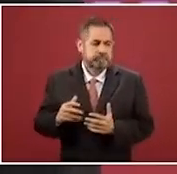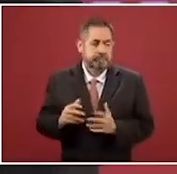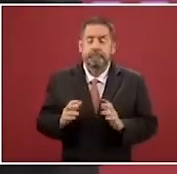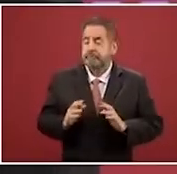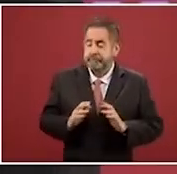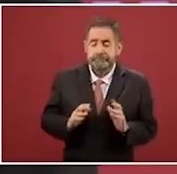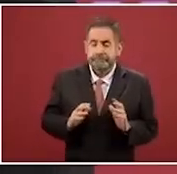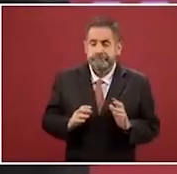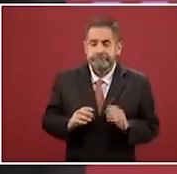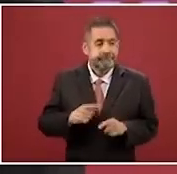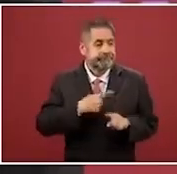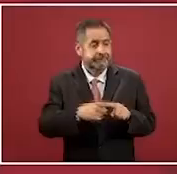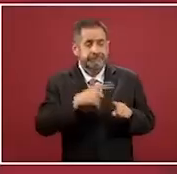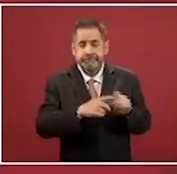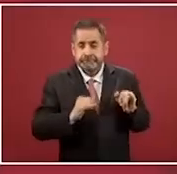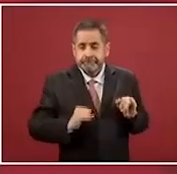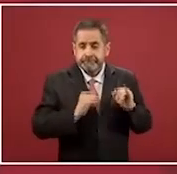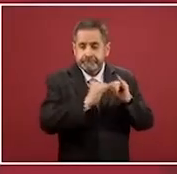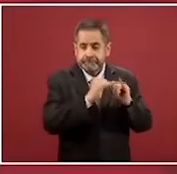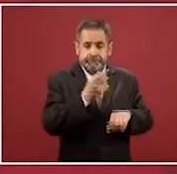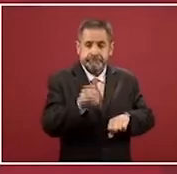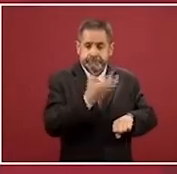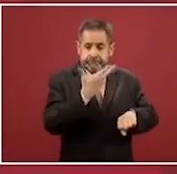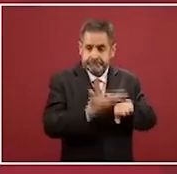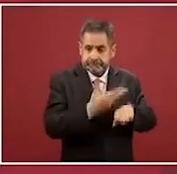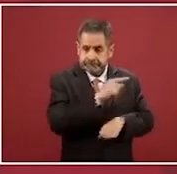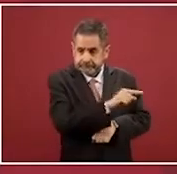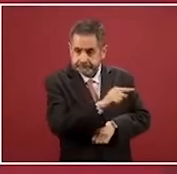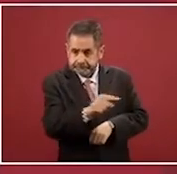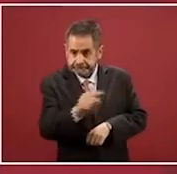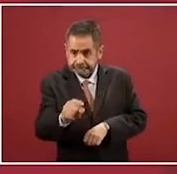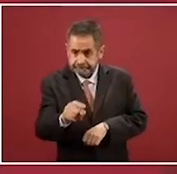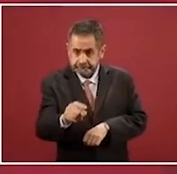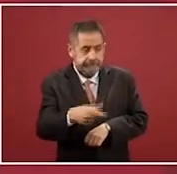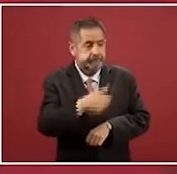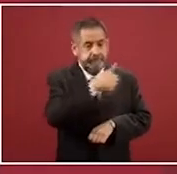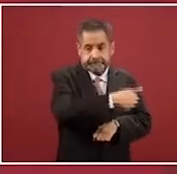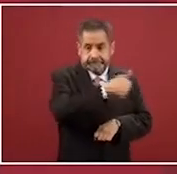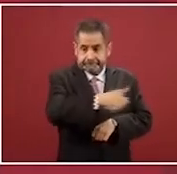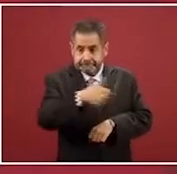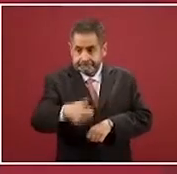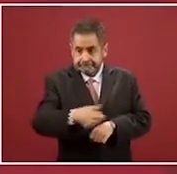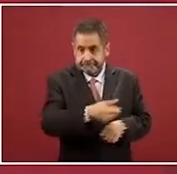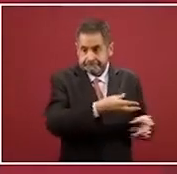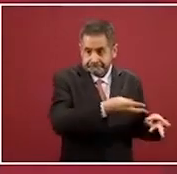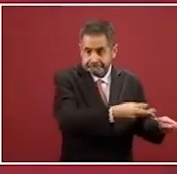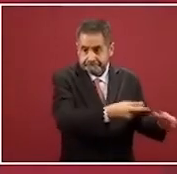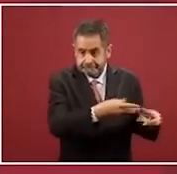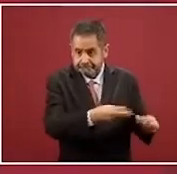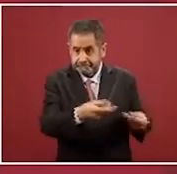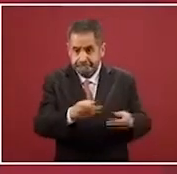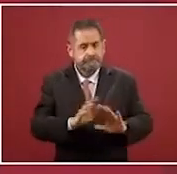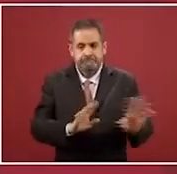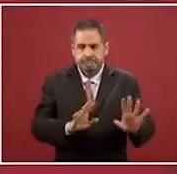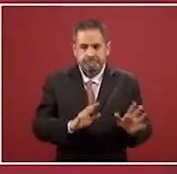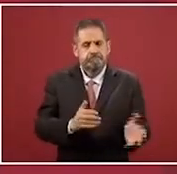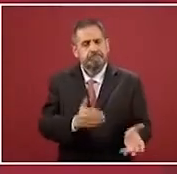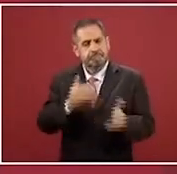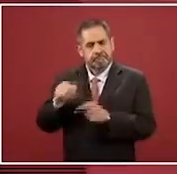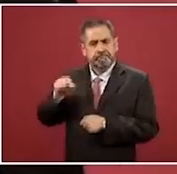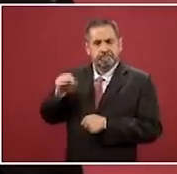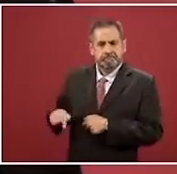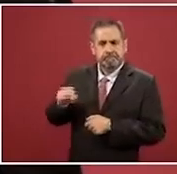todas las dependencias del gobierno federal, precisamente porque era un desbarajuste, cada